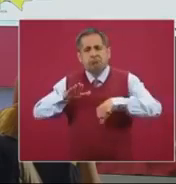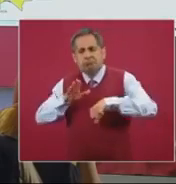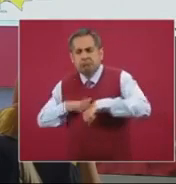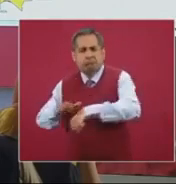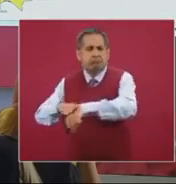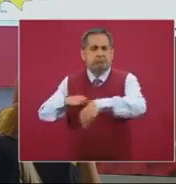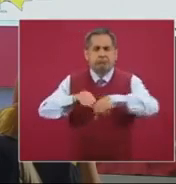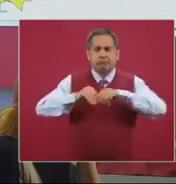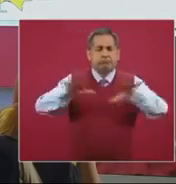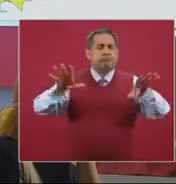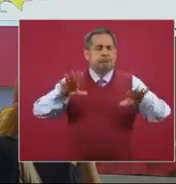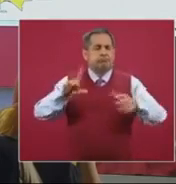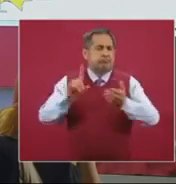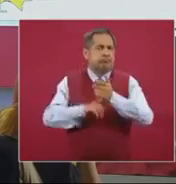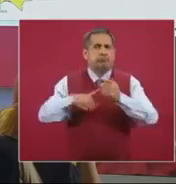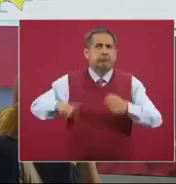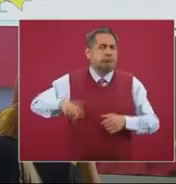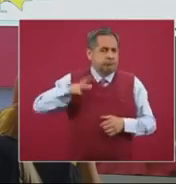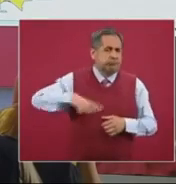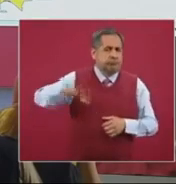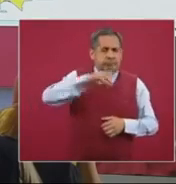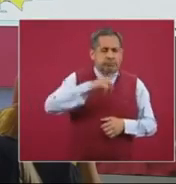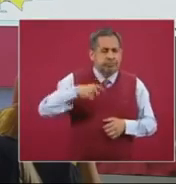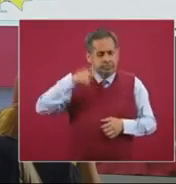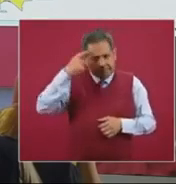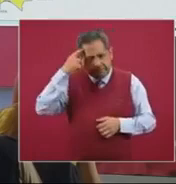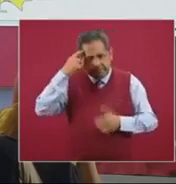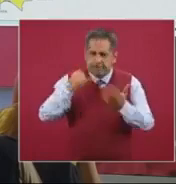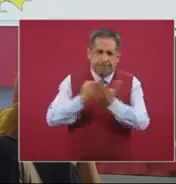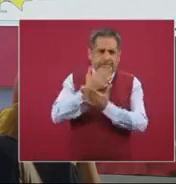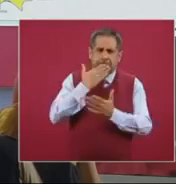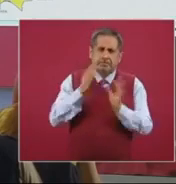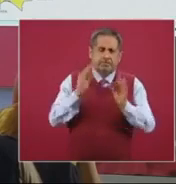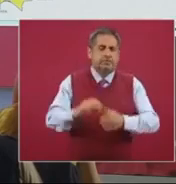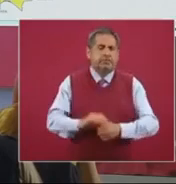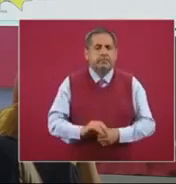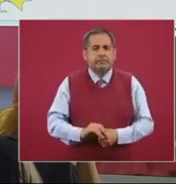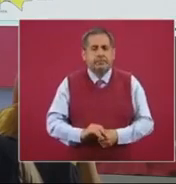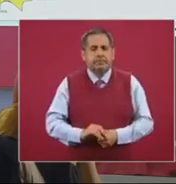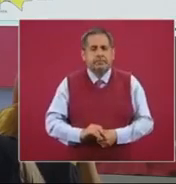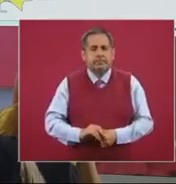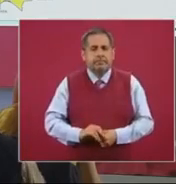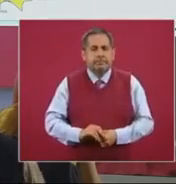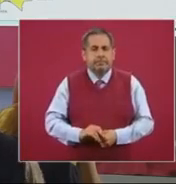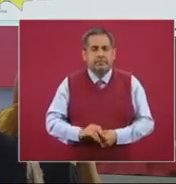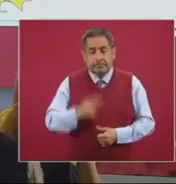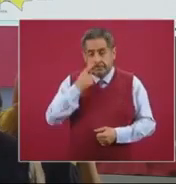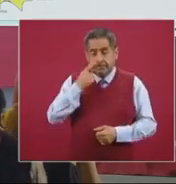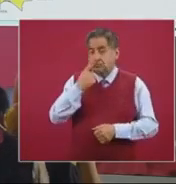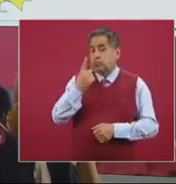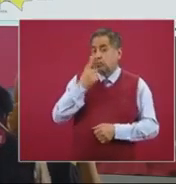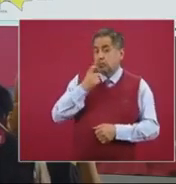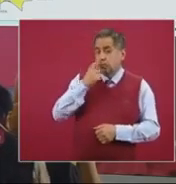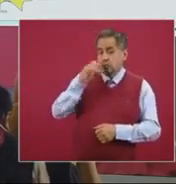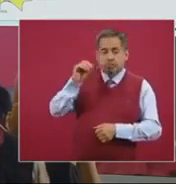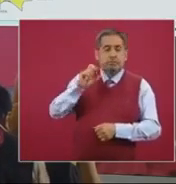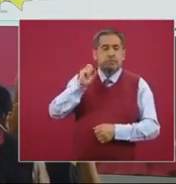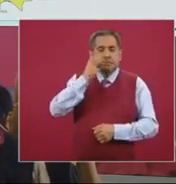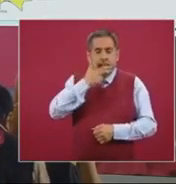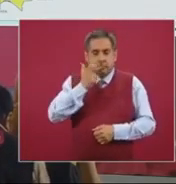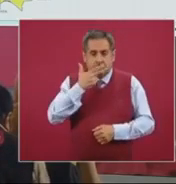gobiernos estatales y es por eso que pueden tomar ciertas decisiones. Recordar que están en semáforo rojo